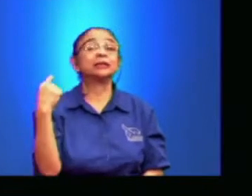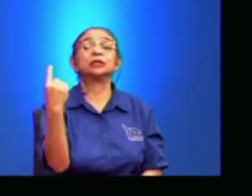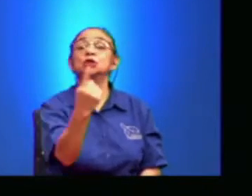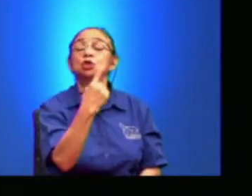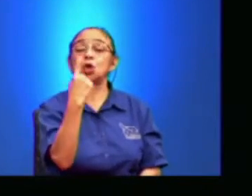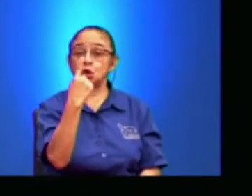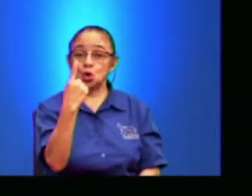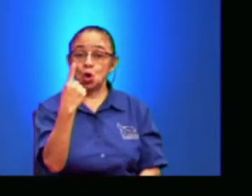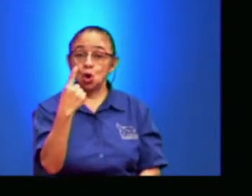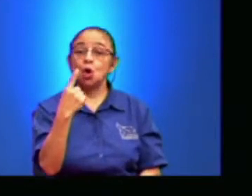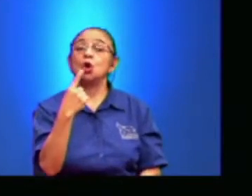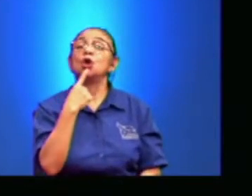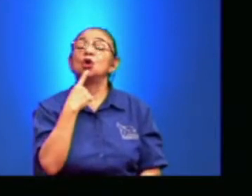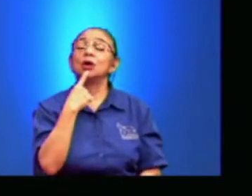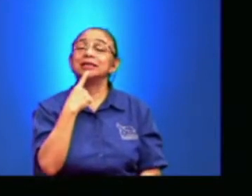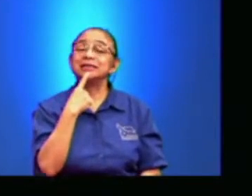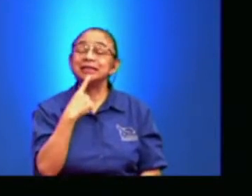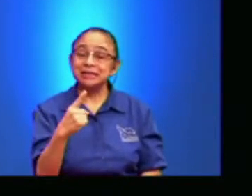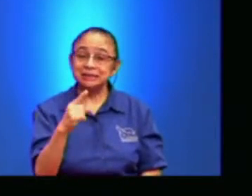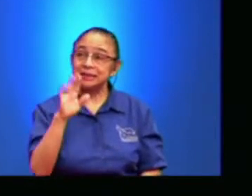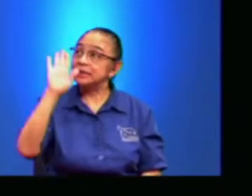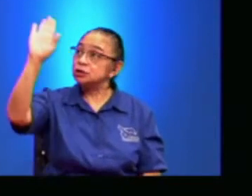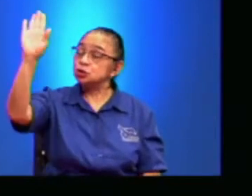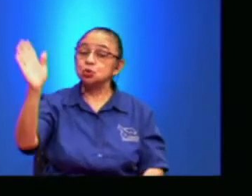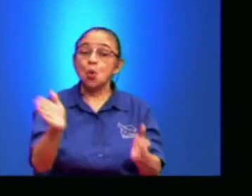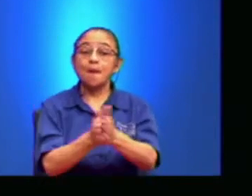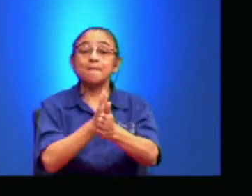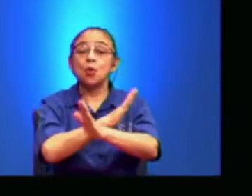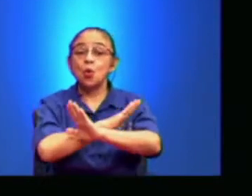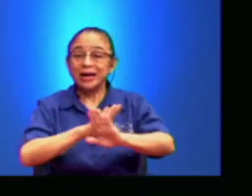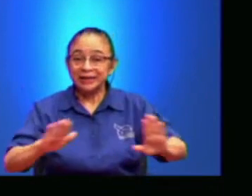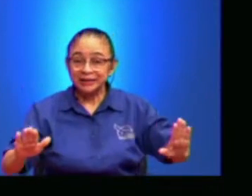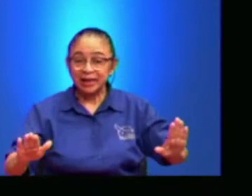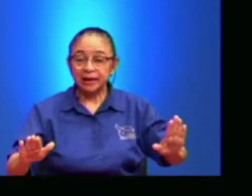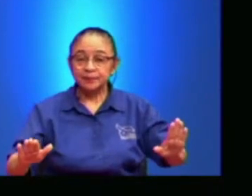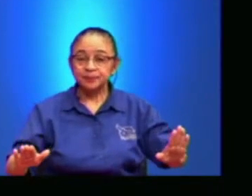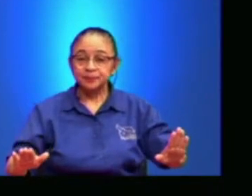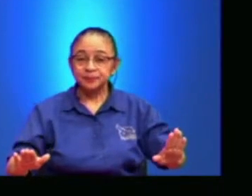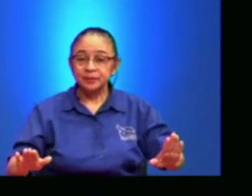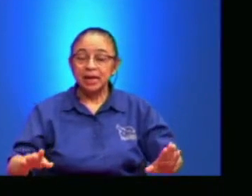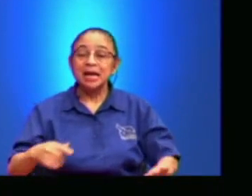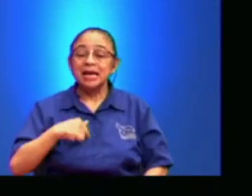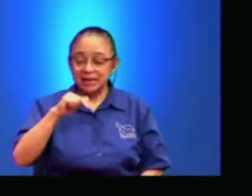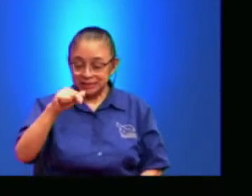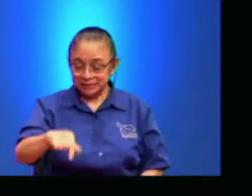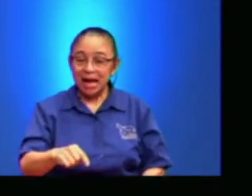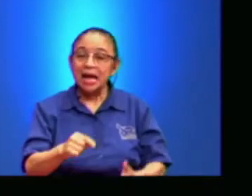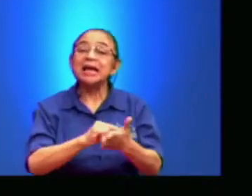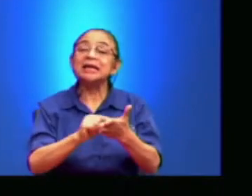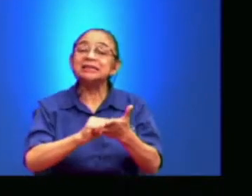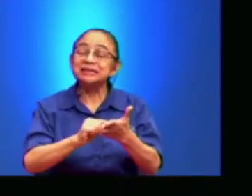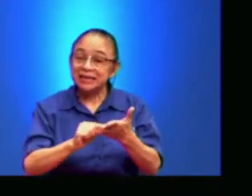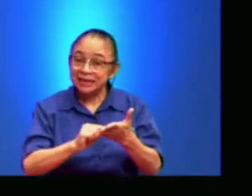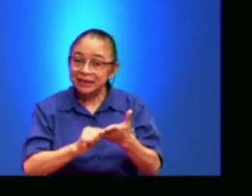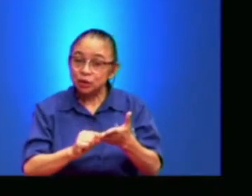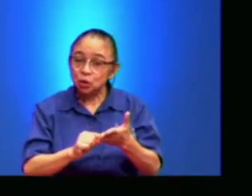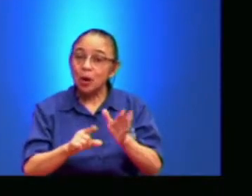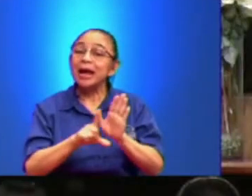lo concerniente a su muerte a su muerte está escrito en la ley